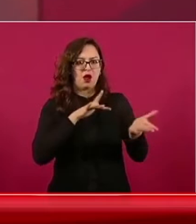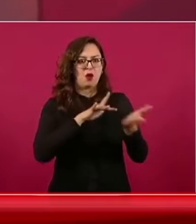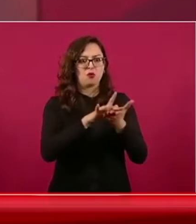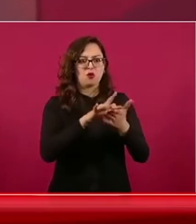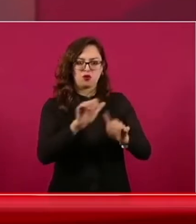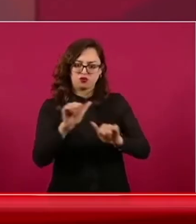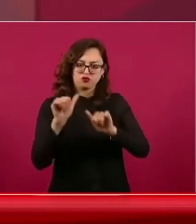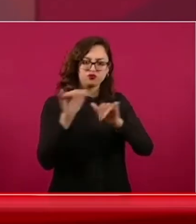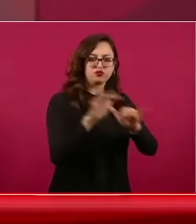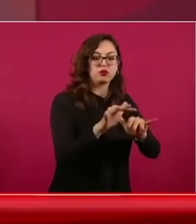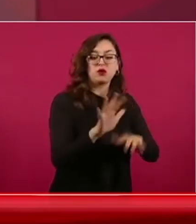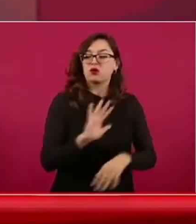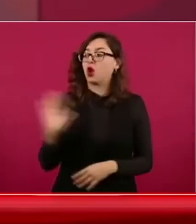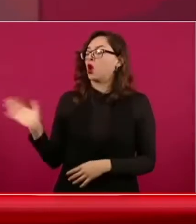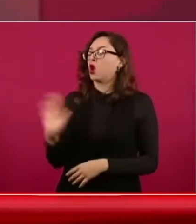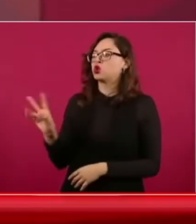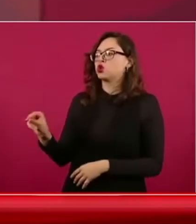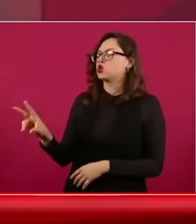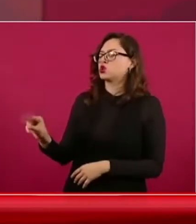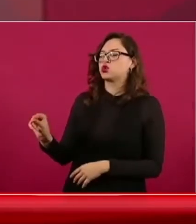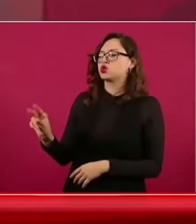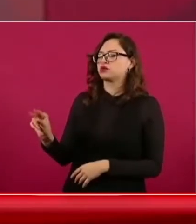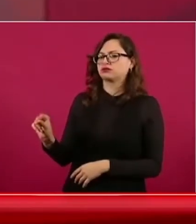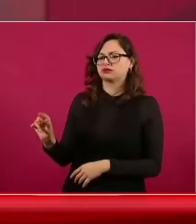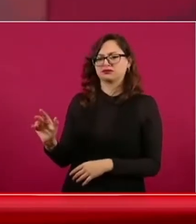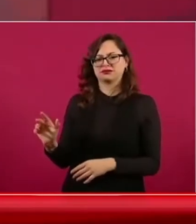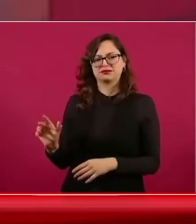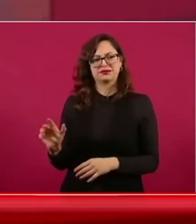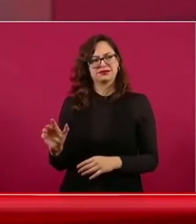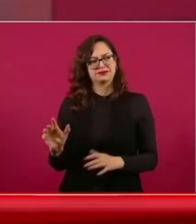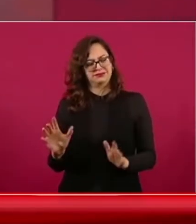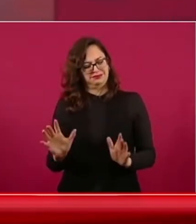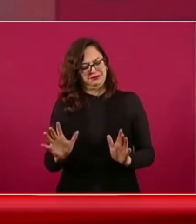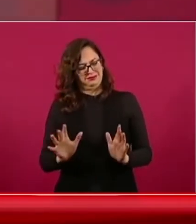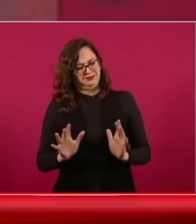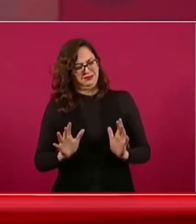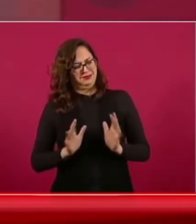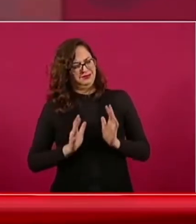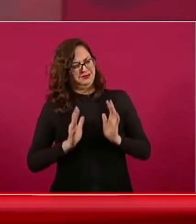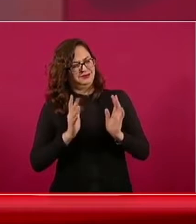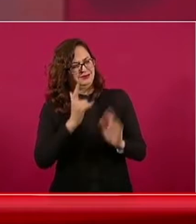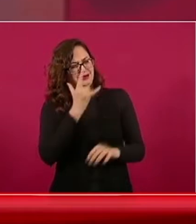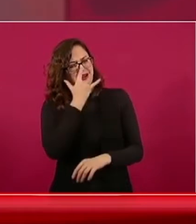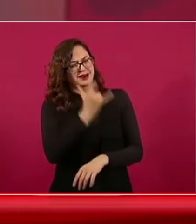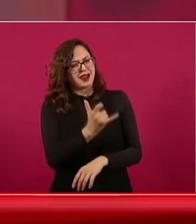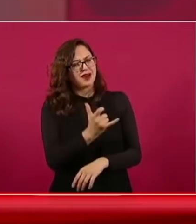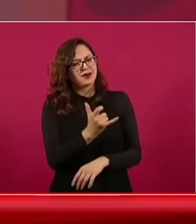Los encargados de la custodia.